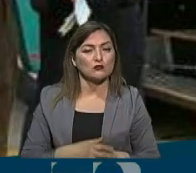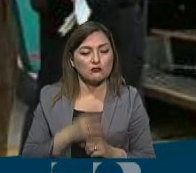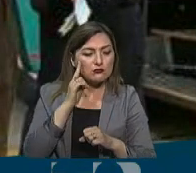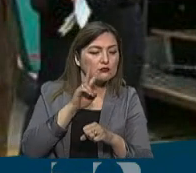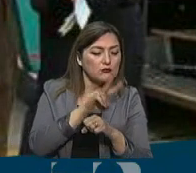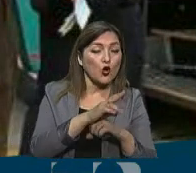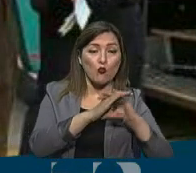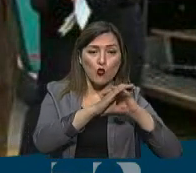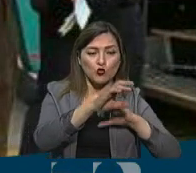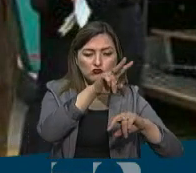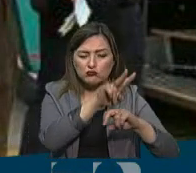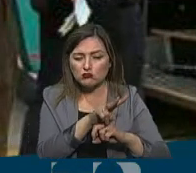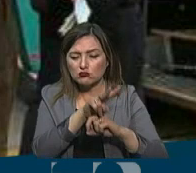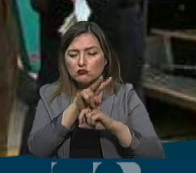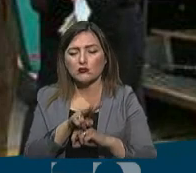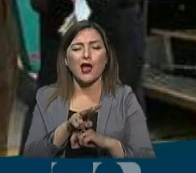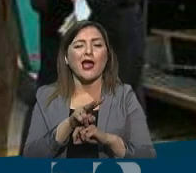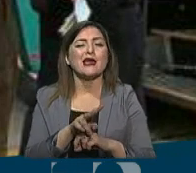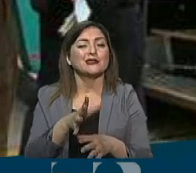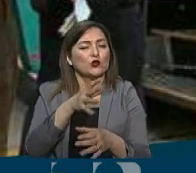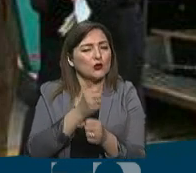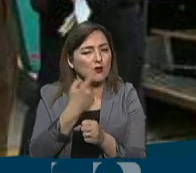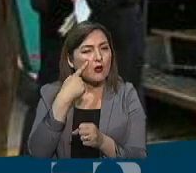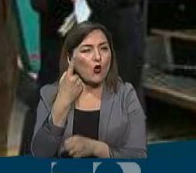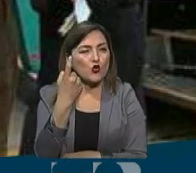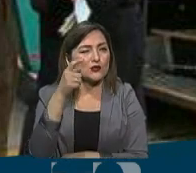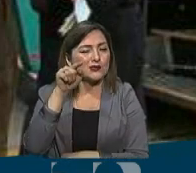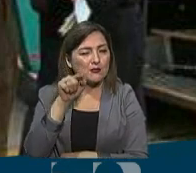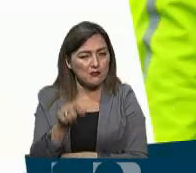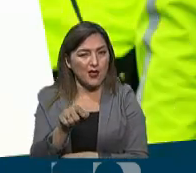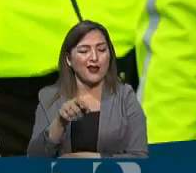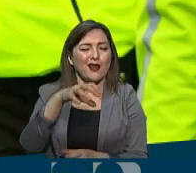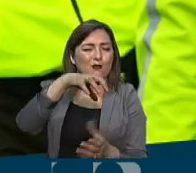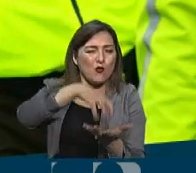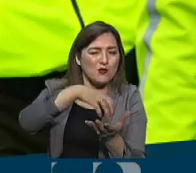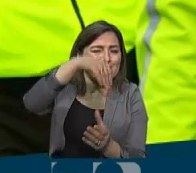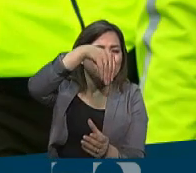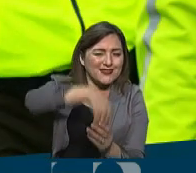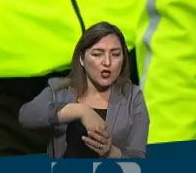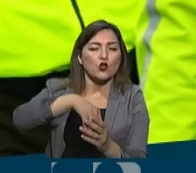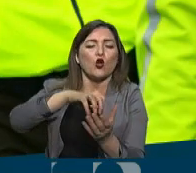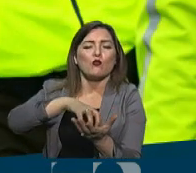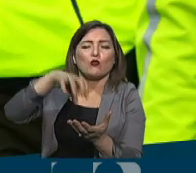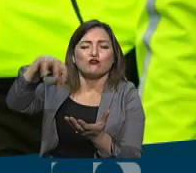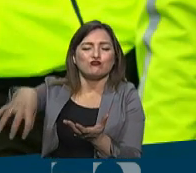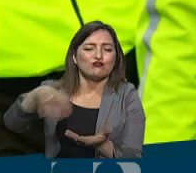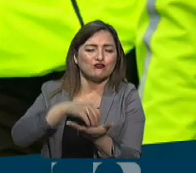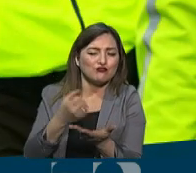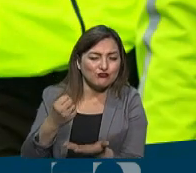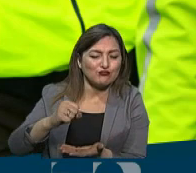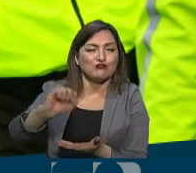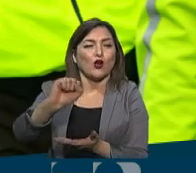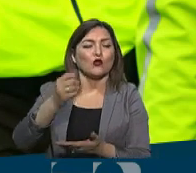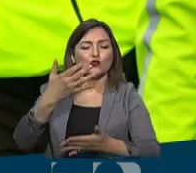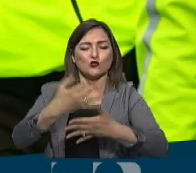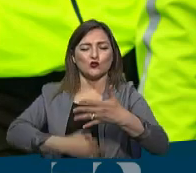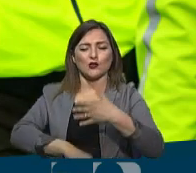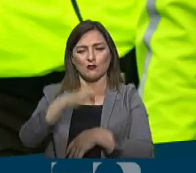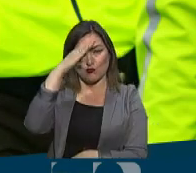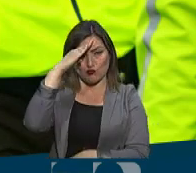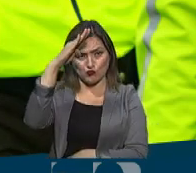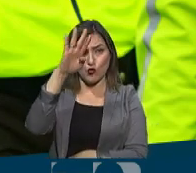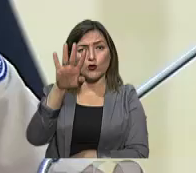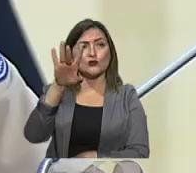de medidas de seguridad en 11 mil buses inter e intra provinciales además estarán desplegados 48 mil 227